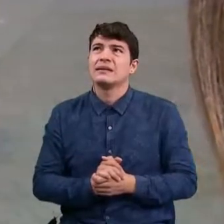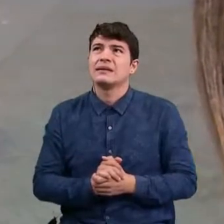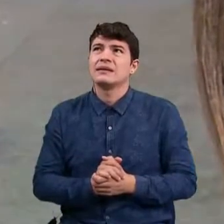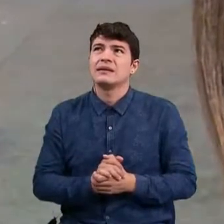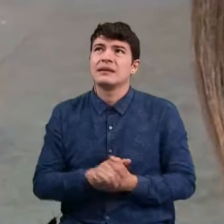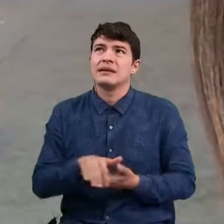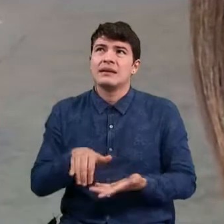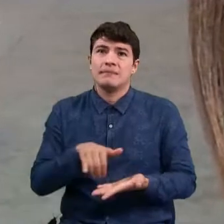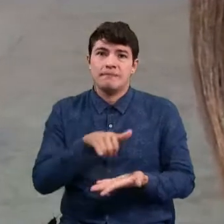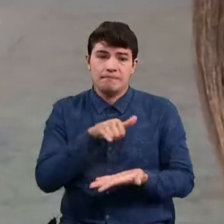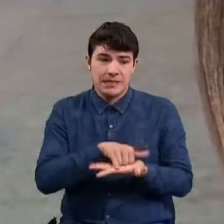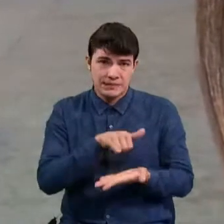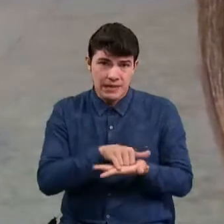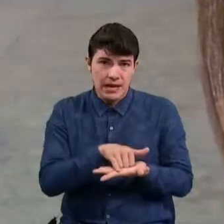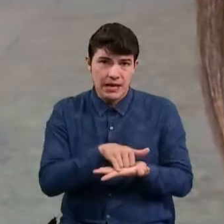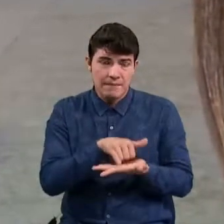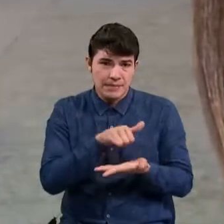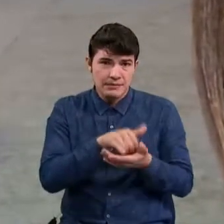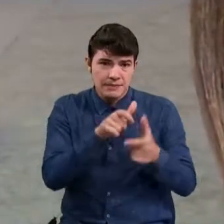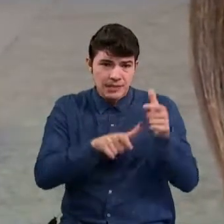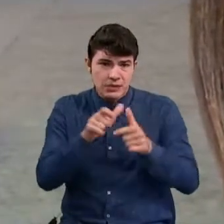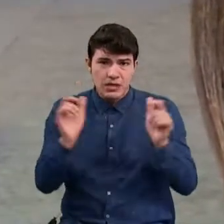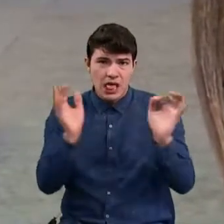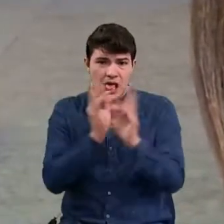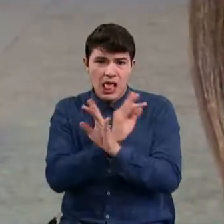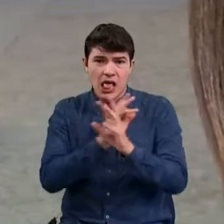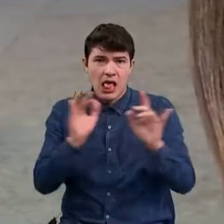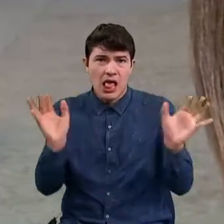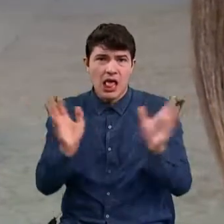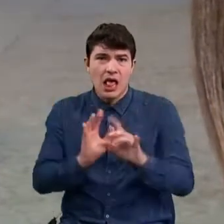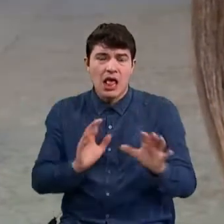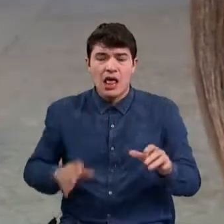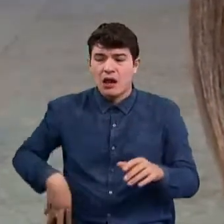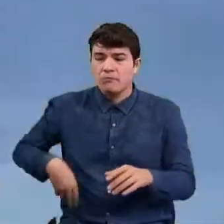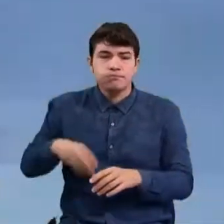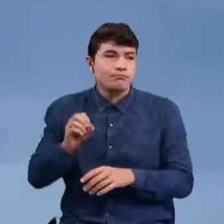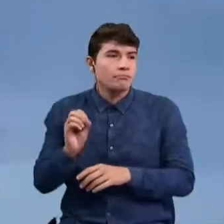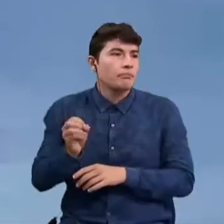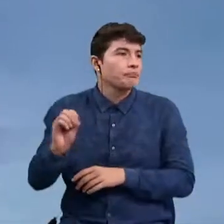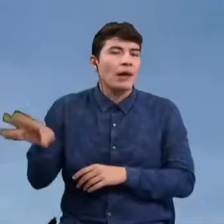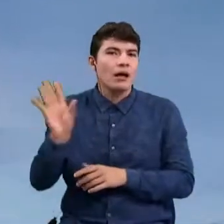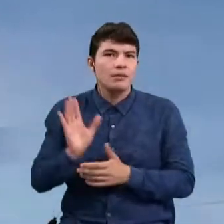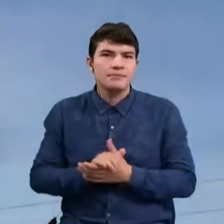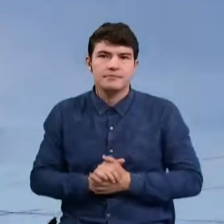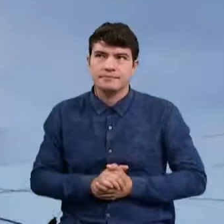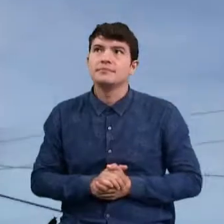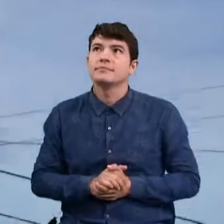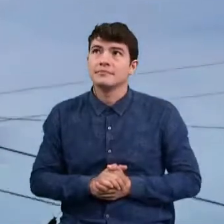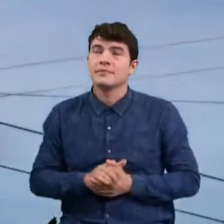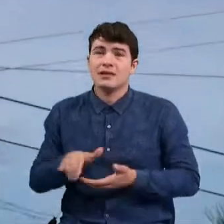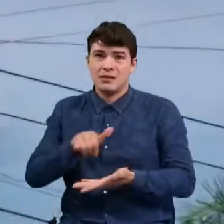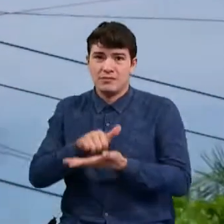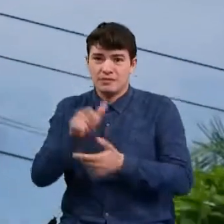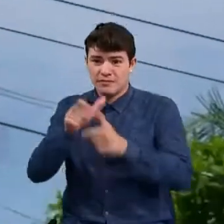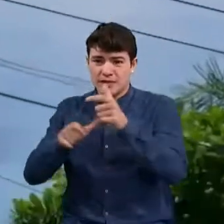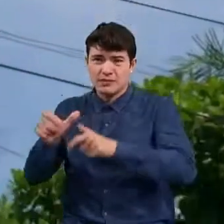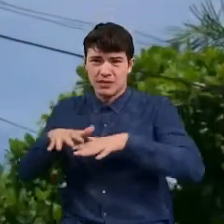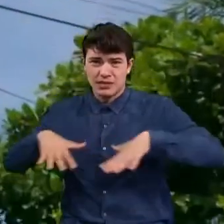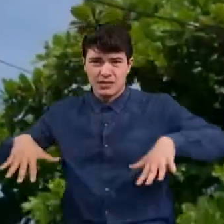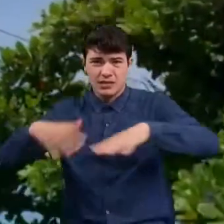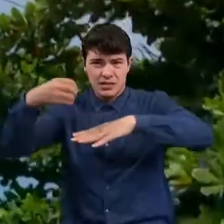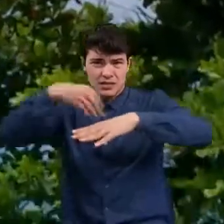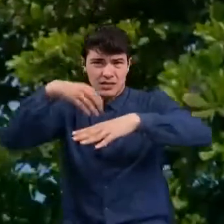misma las mismas personas que pasan que no les da poder pasar por ahí los comerciantes de la plaza de mercado guarín